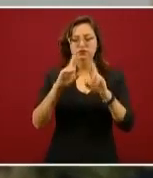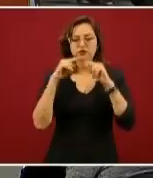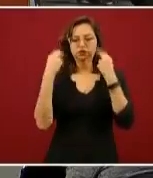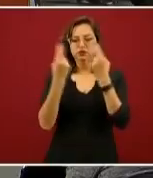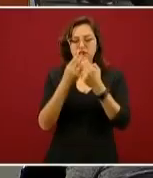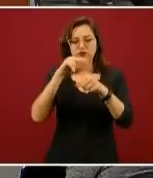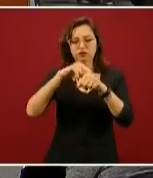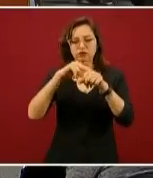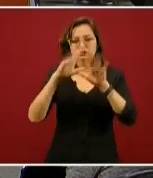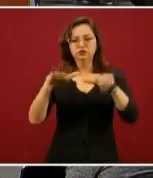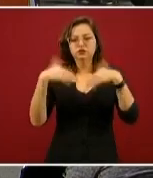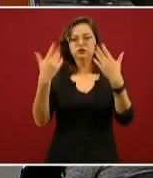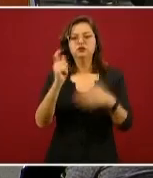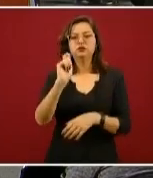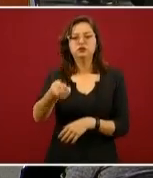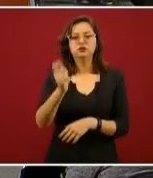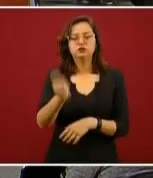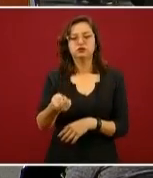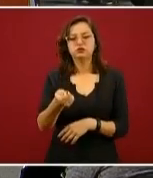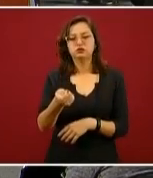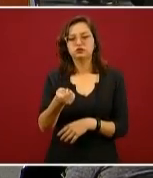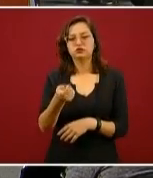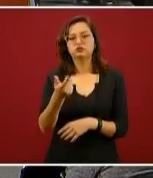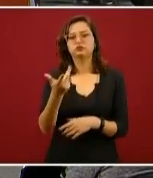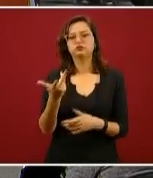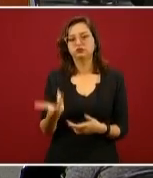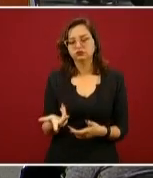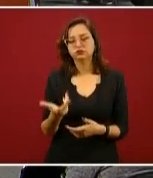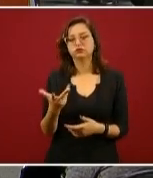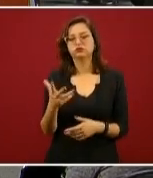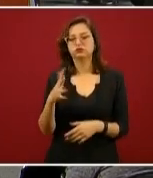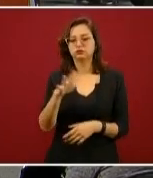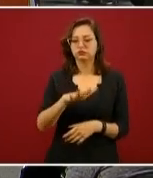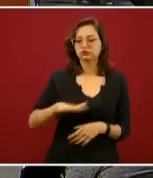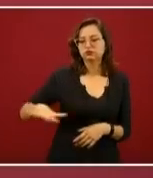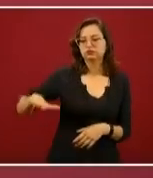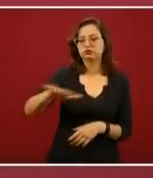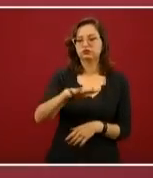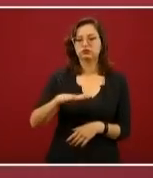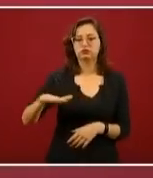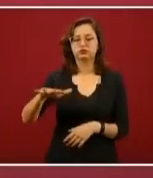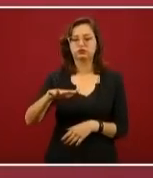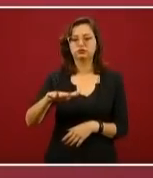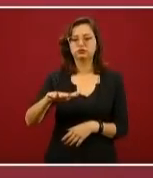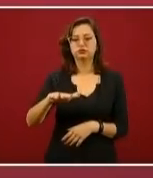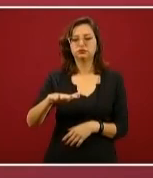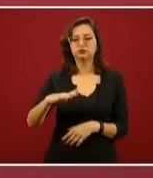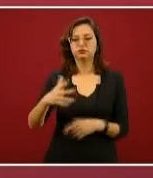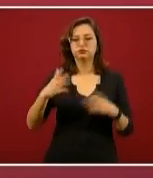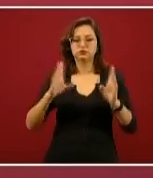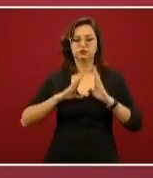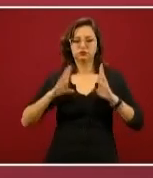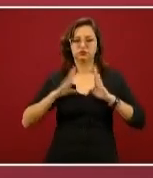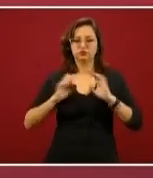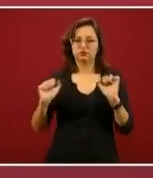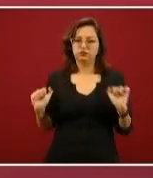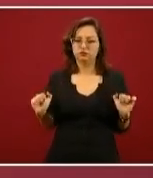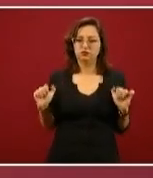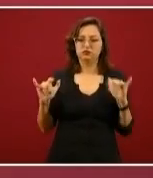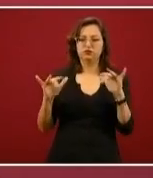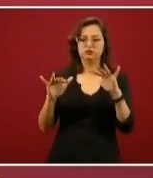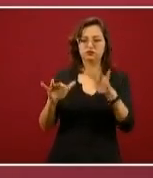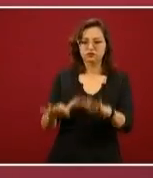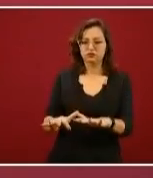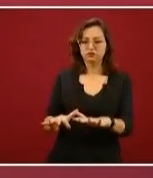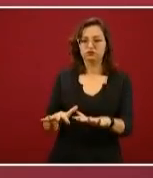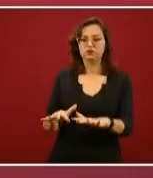consulta externa están destinadas a las áreas donde hay una mayor concentración de unidades operativas